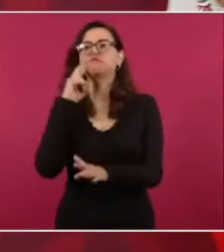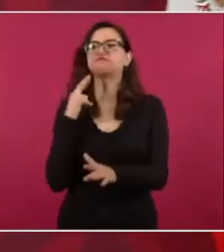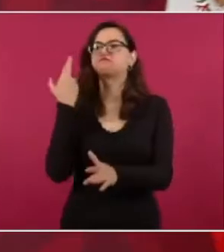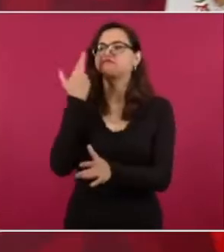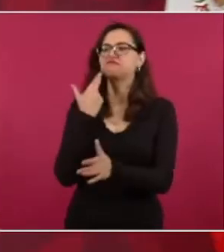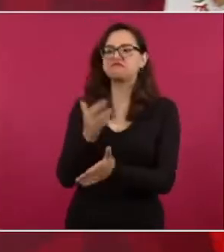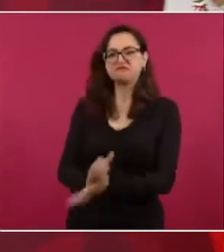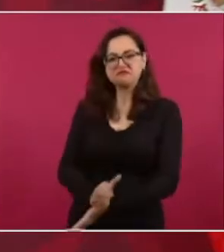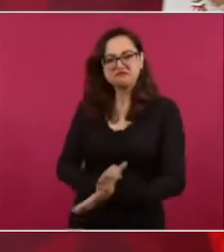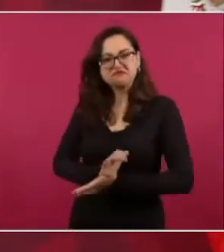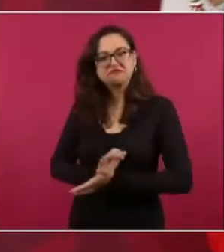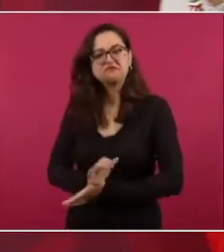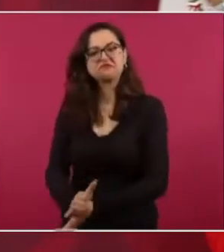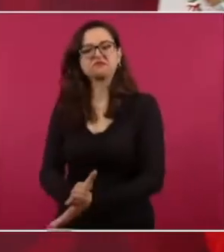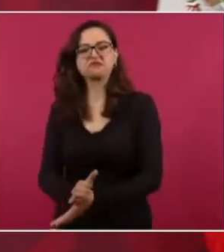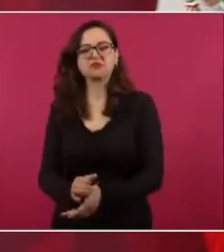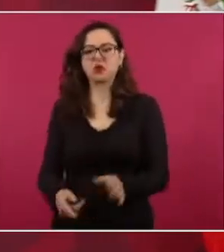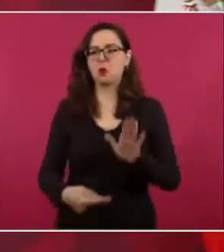toda